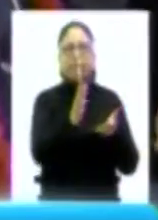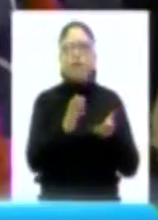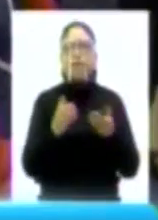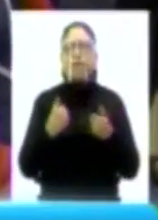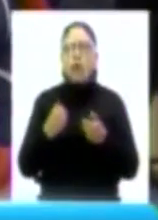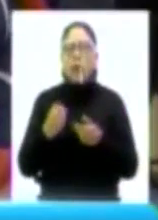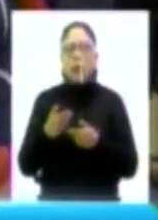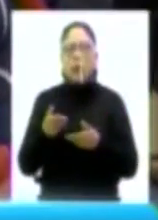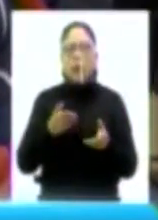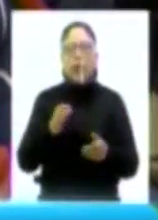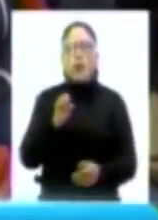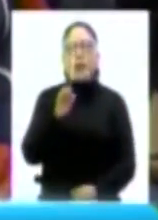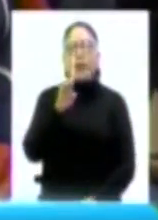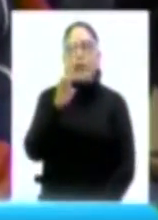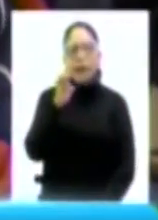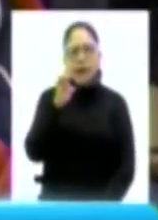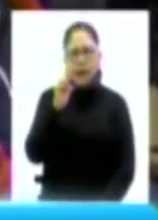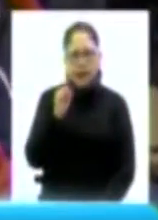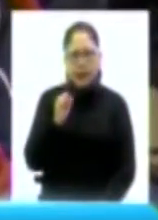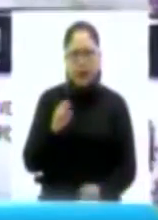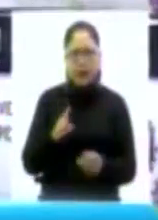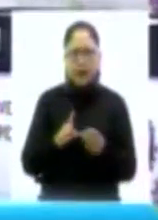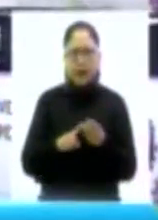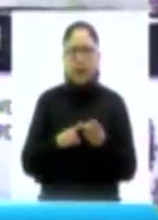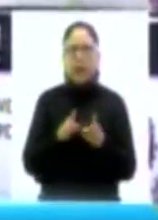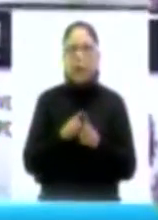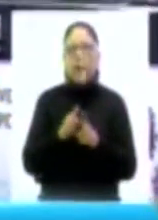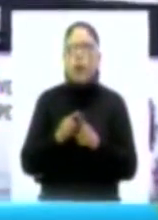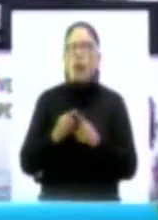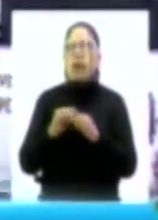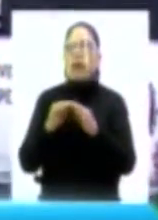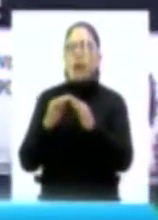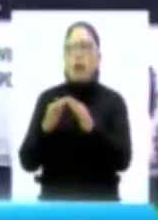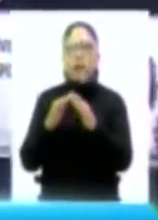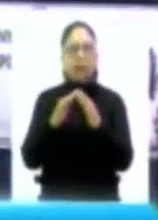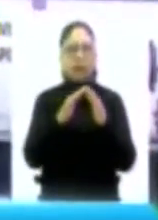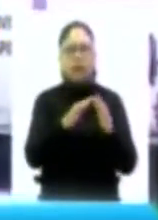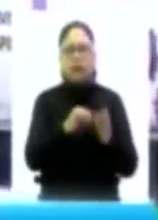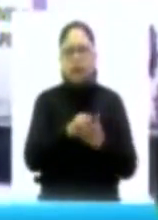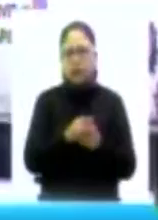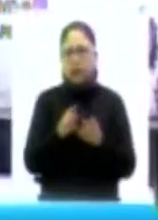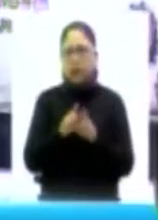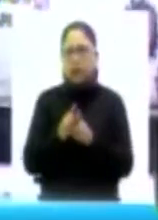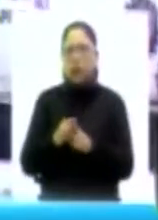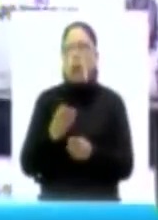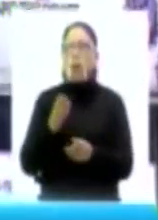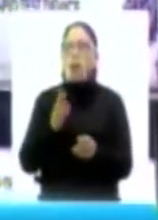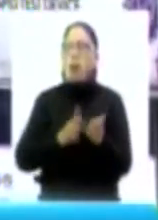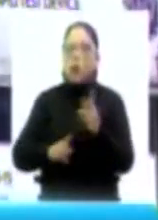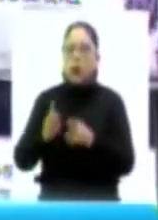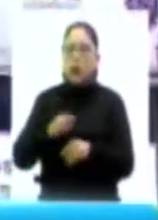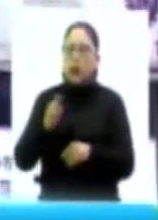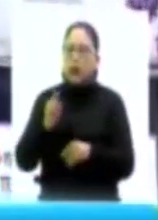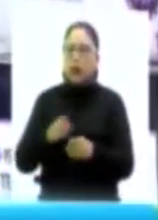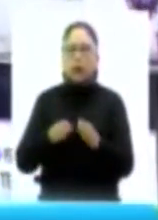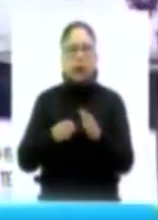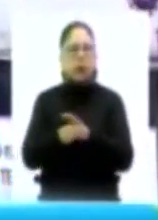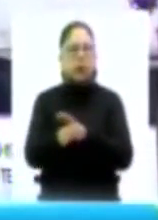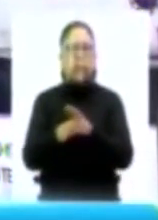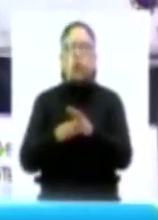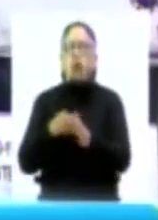a los servicios departamentales de salud y posteriormente a los municipios, para que así las personas puedan acceder a las